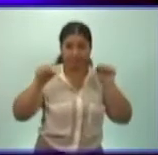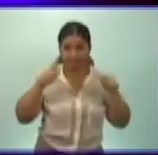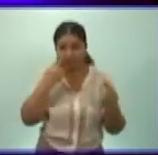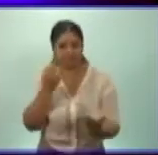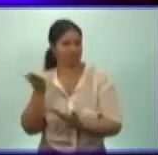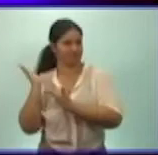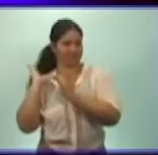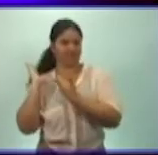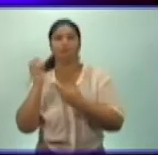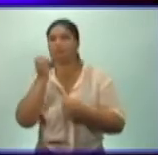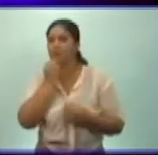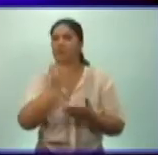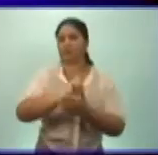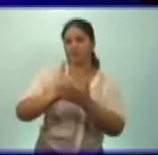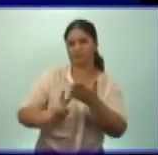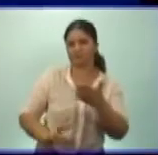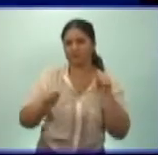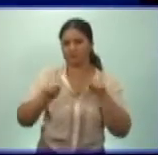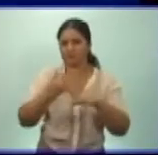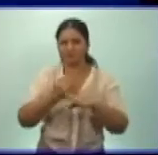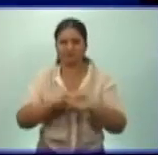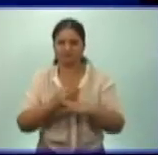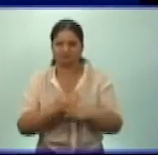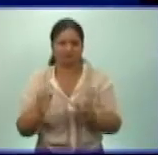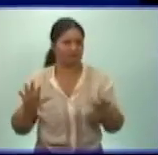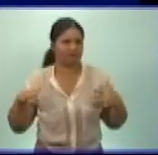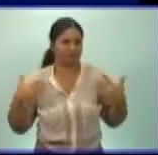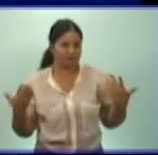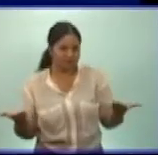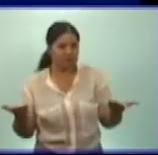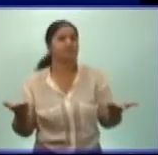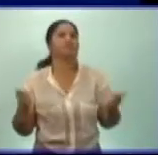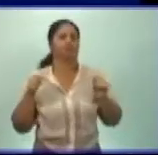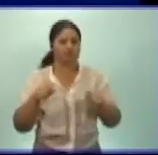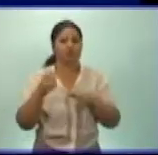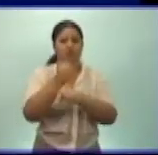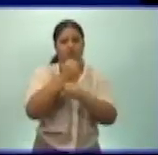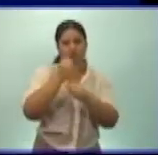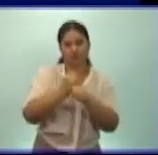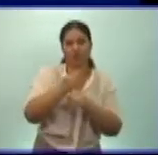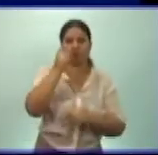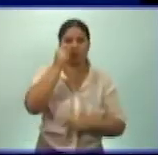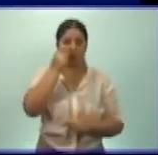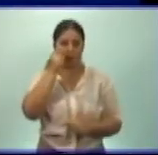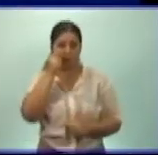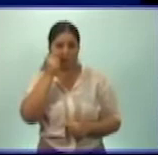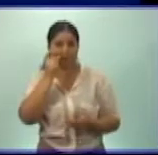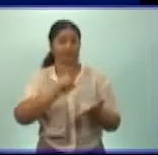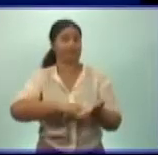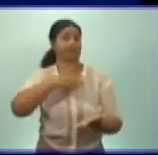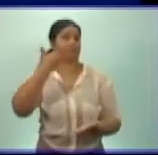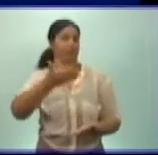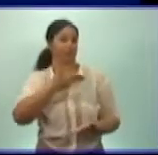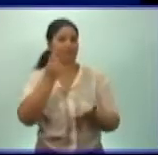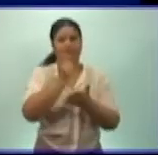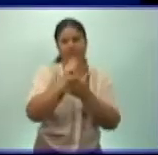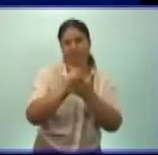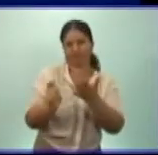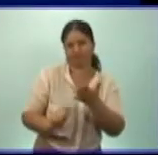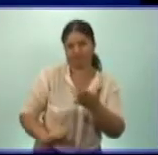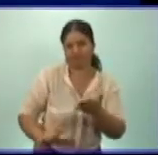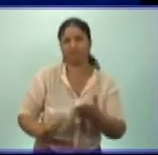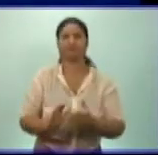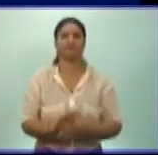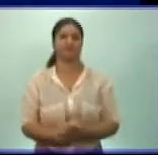término se empleó para designar el arte elaborado por los artistas franceses del reinado de Luis